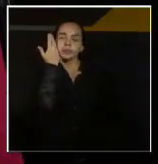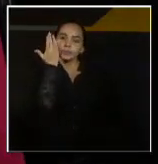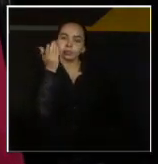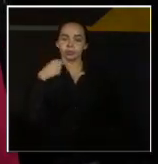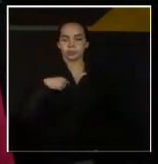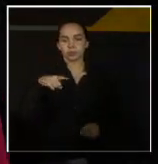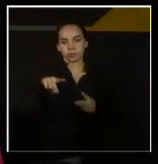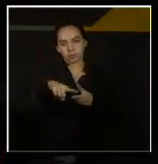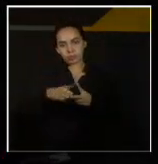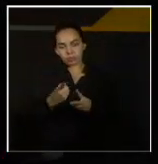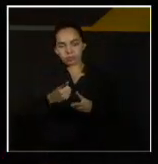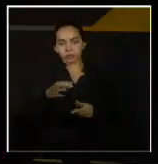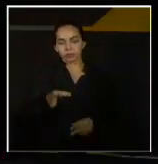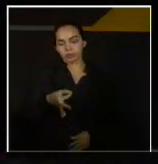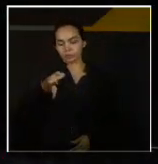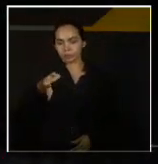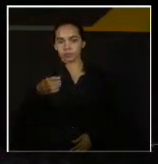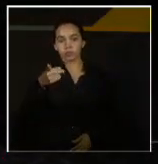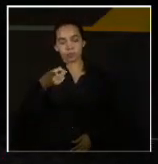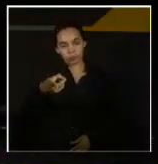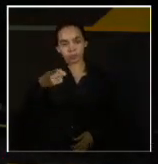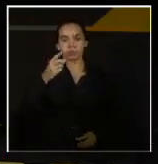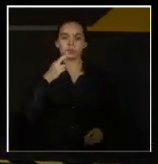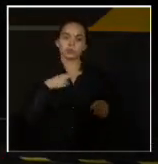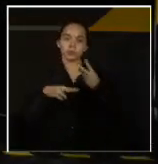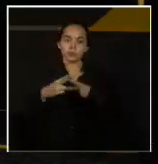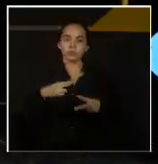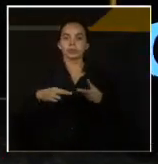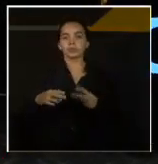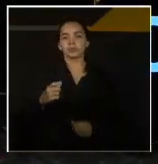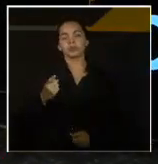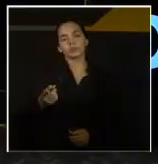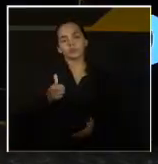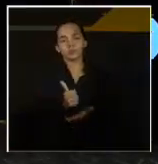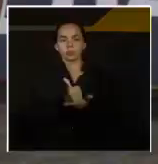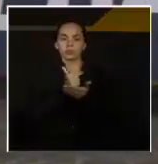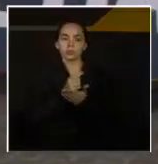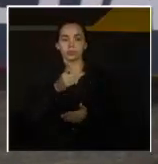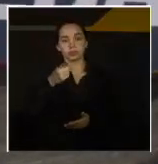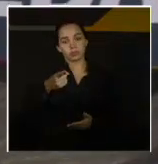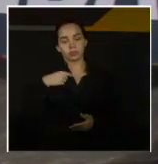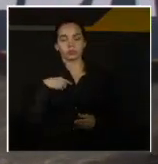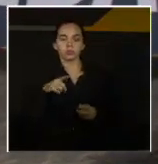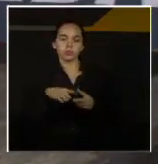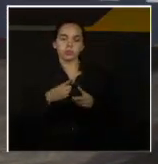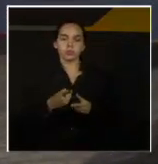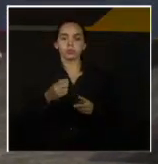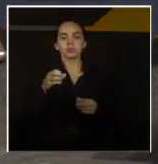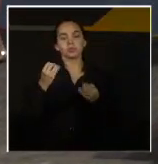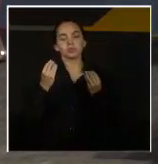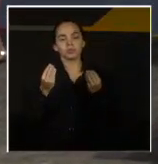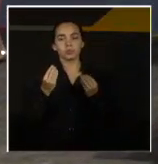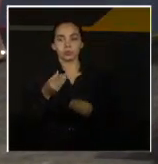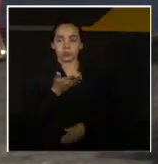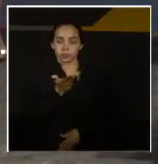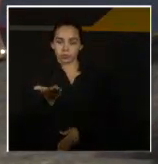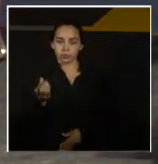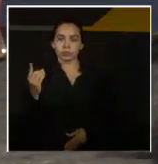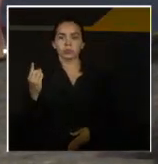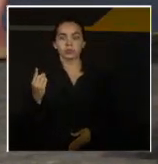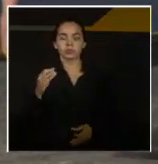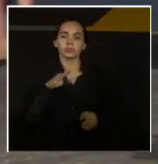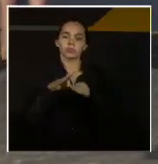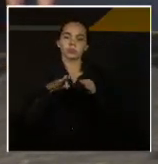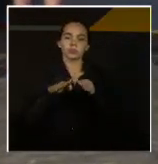empiezo poniendo el dinero y tú vuélvete el socio operador. Ahí es donde empecé, como muchos de ustedes, un negocio del cual